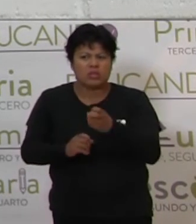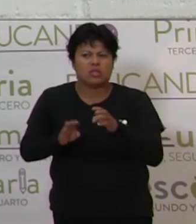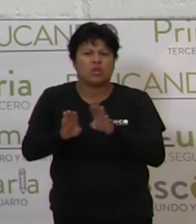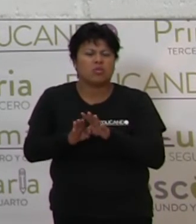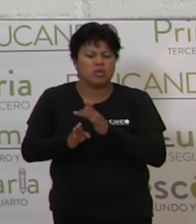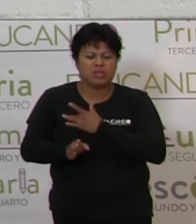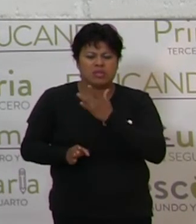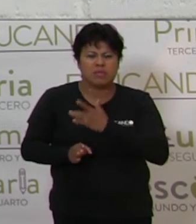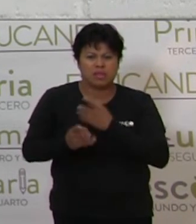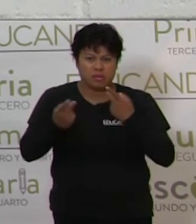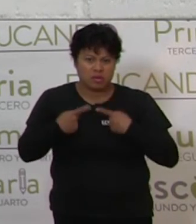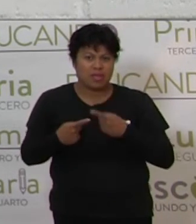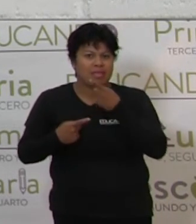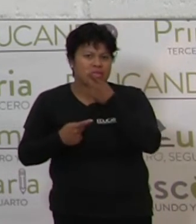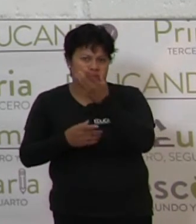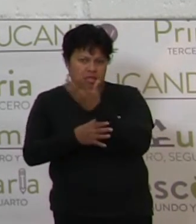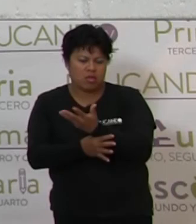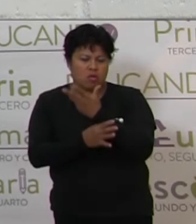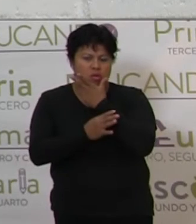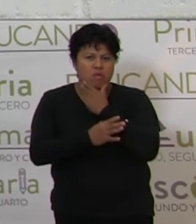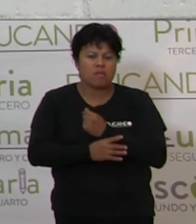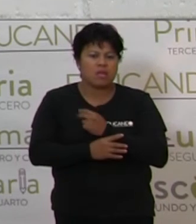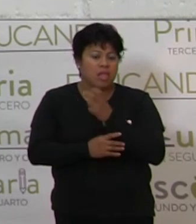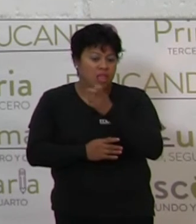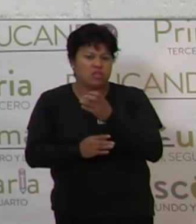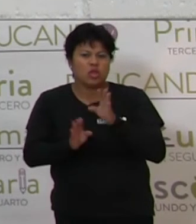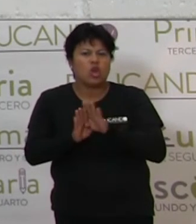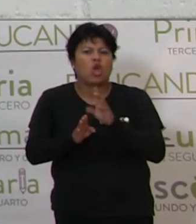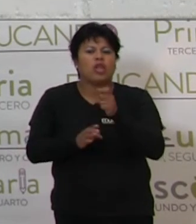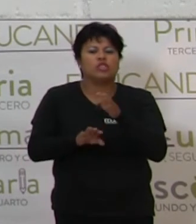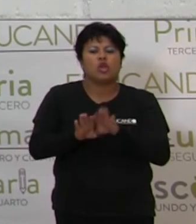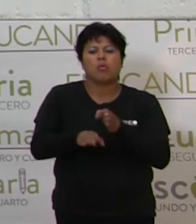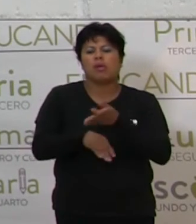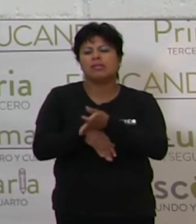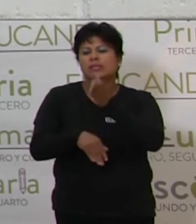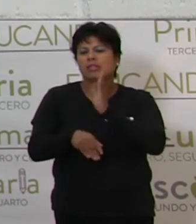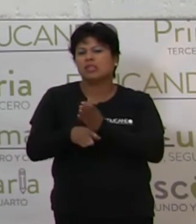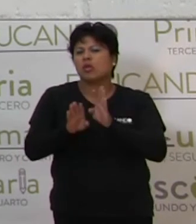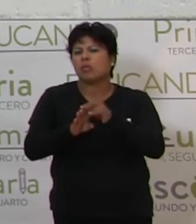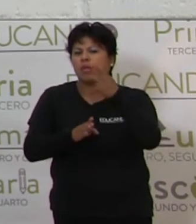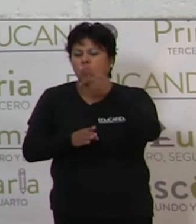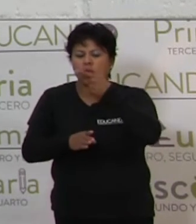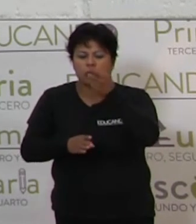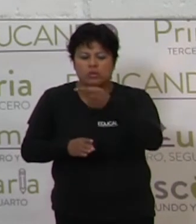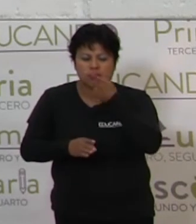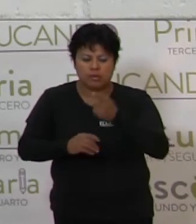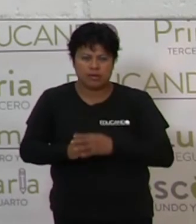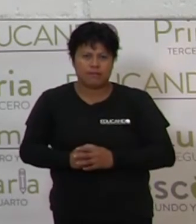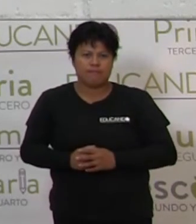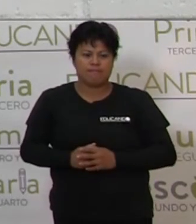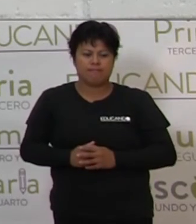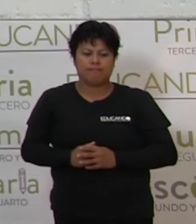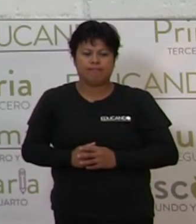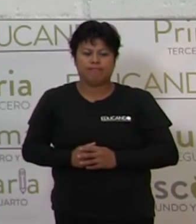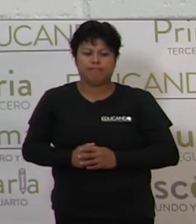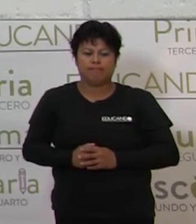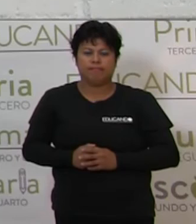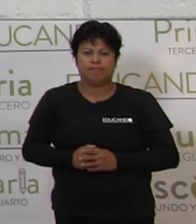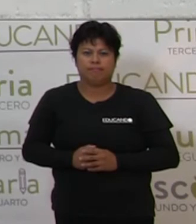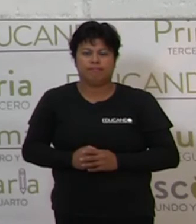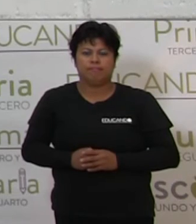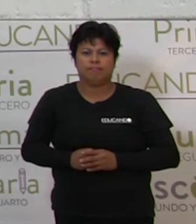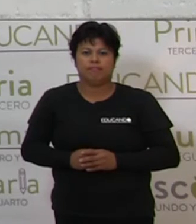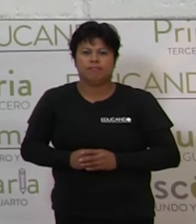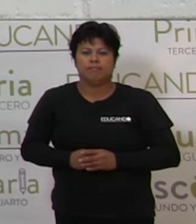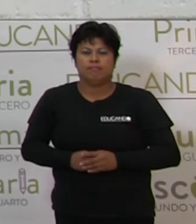con los sentimientos de la gente, dijo el tabernero. La cosa no es tan graciosa para Master Poole, digo yo.